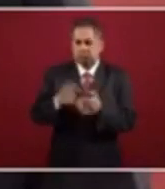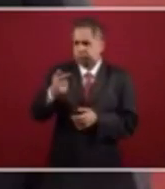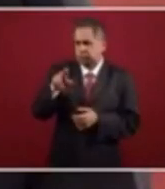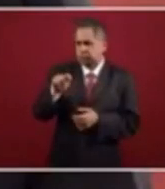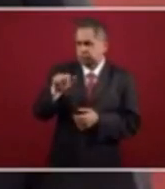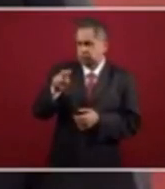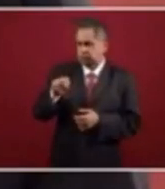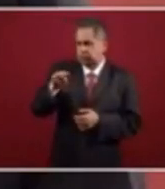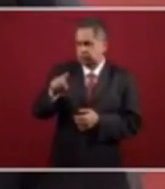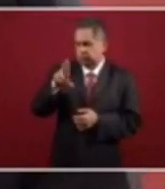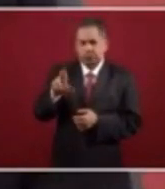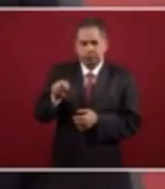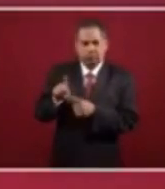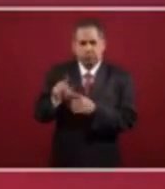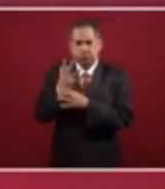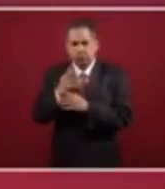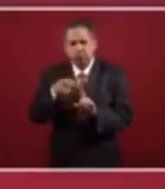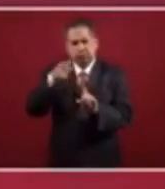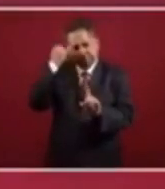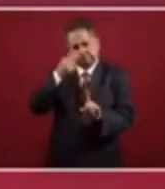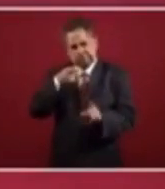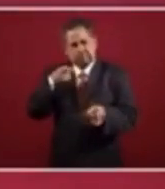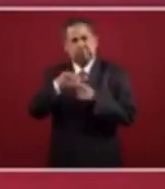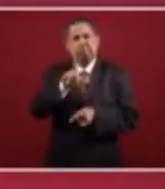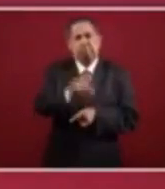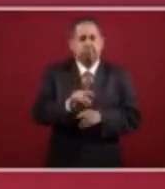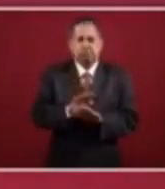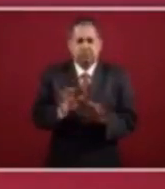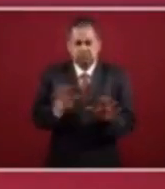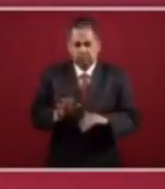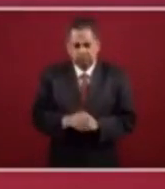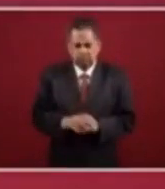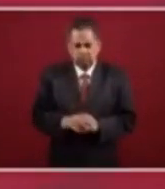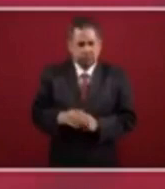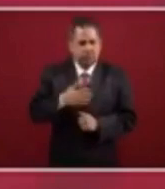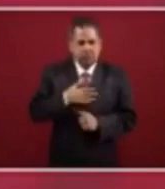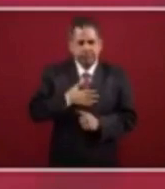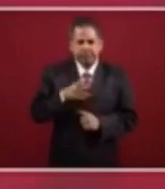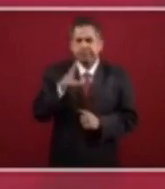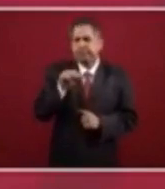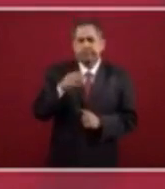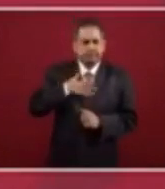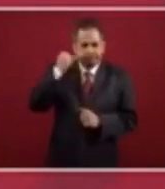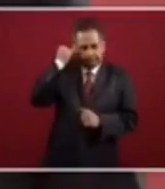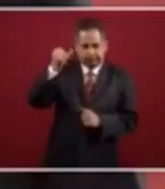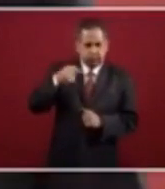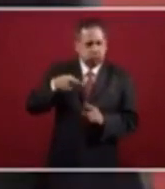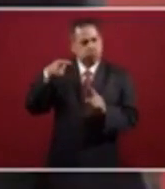Madero, pues no tenía ese propósito. No era